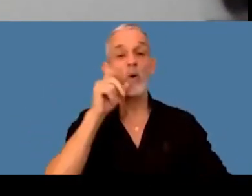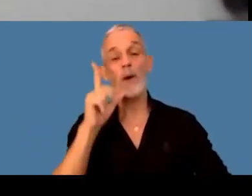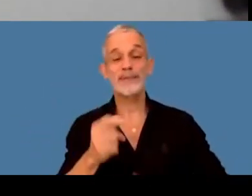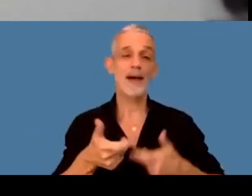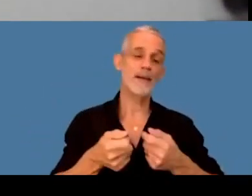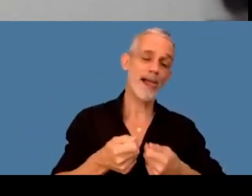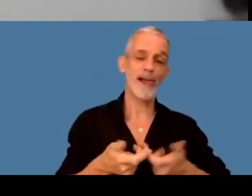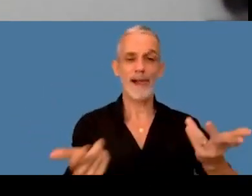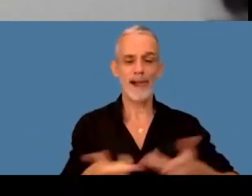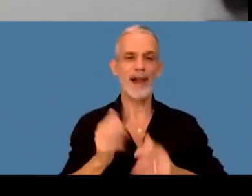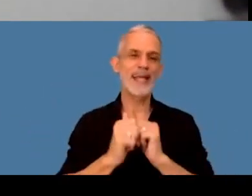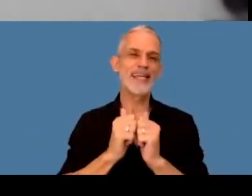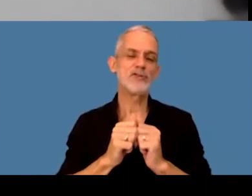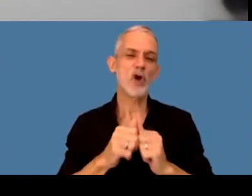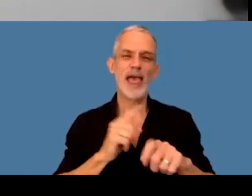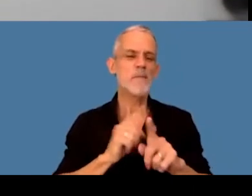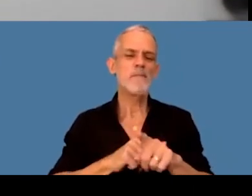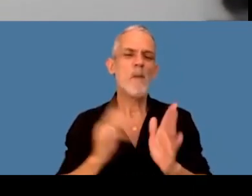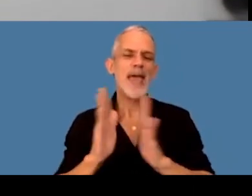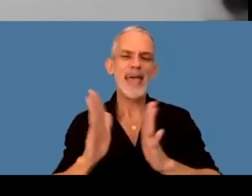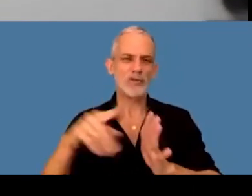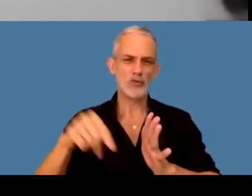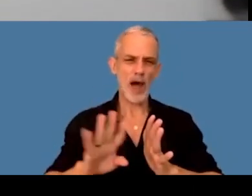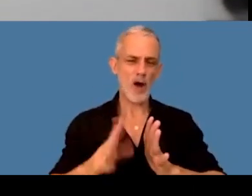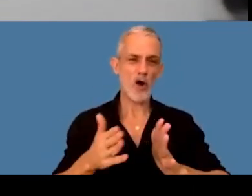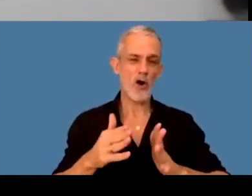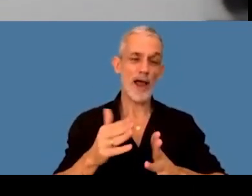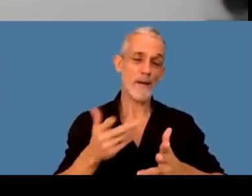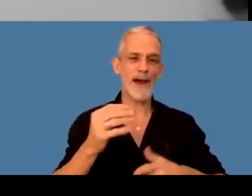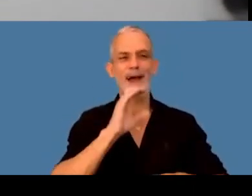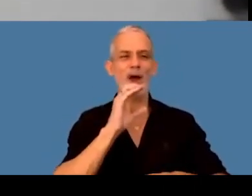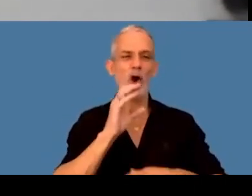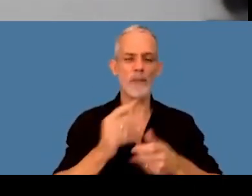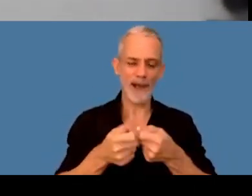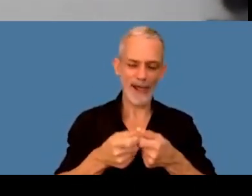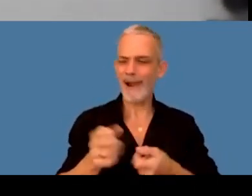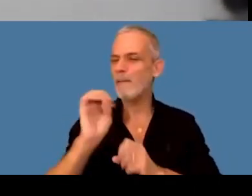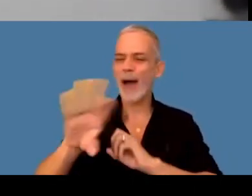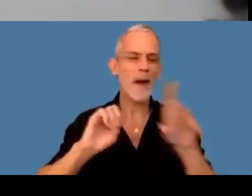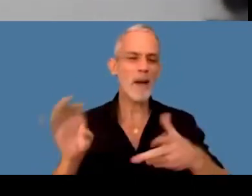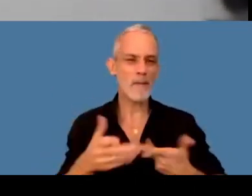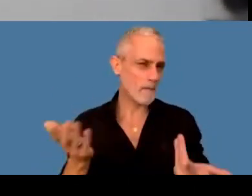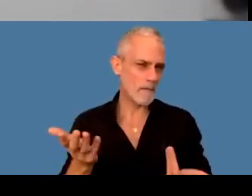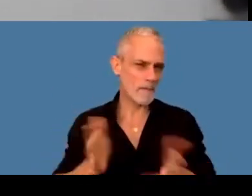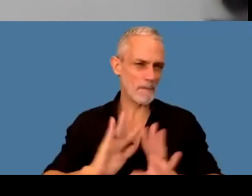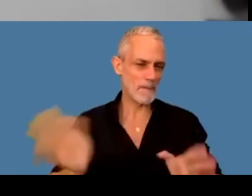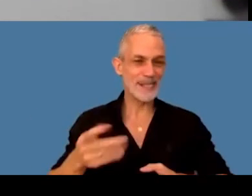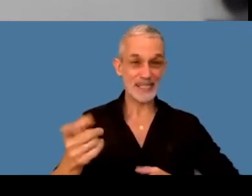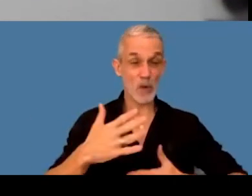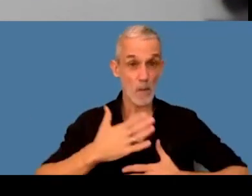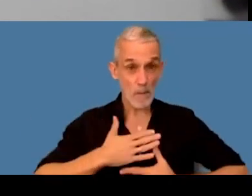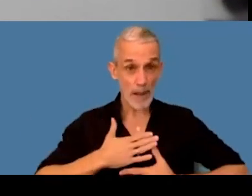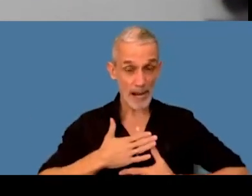la historia del momento, el meme del momento, pero para mí estaría